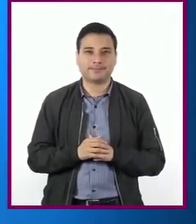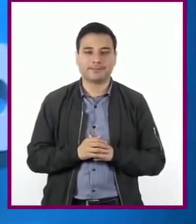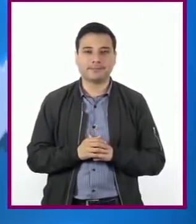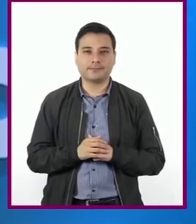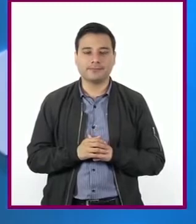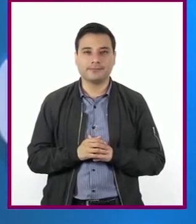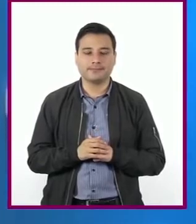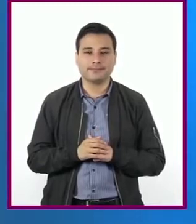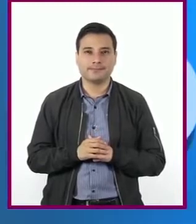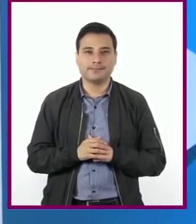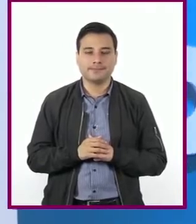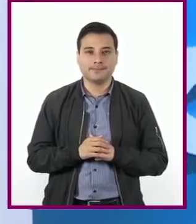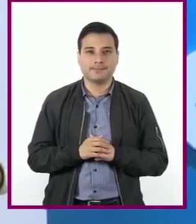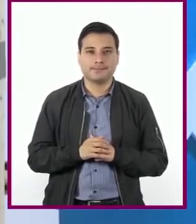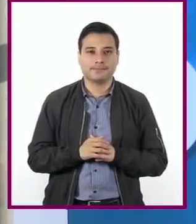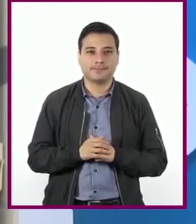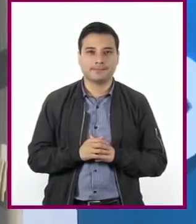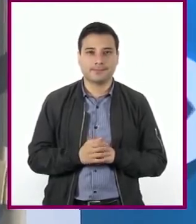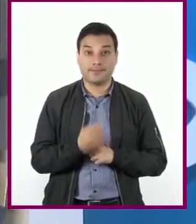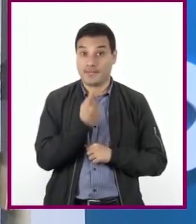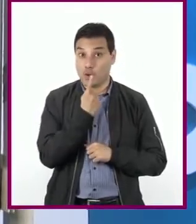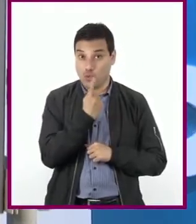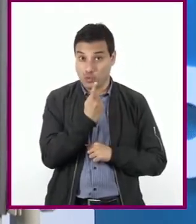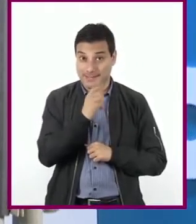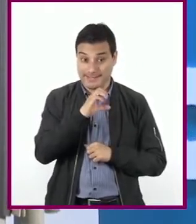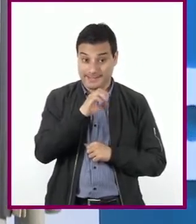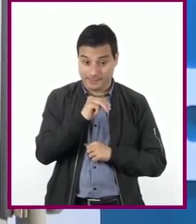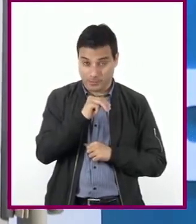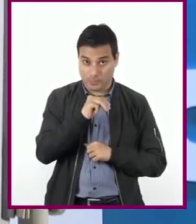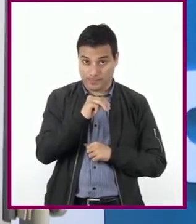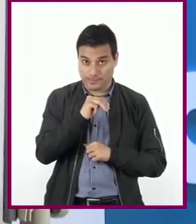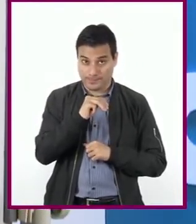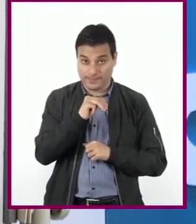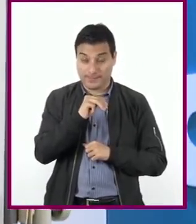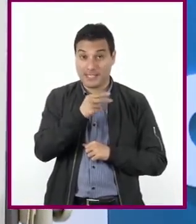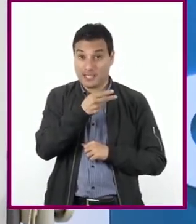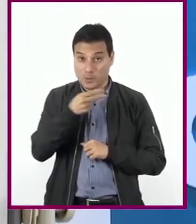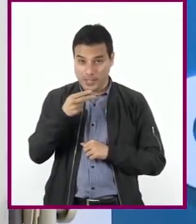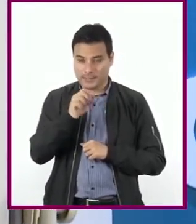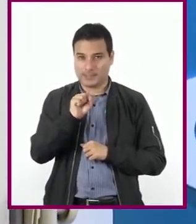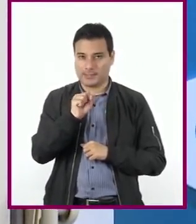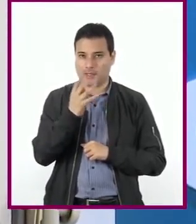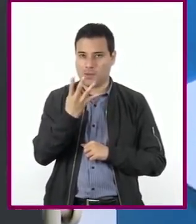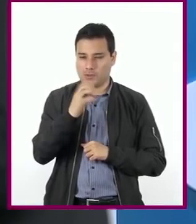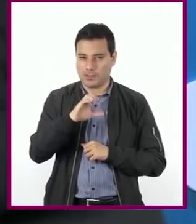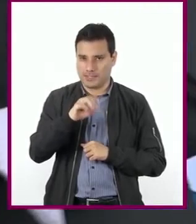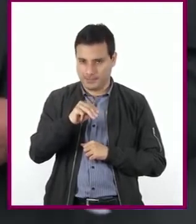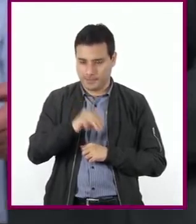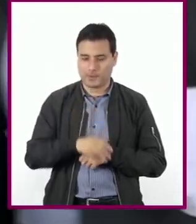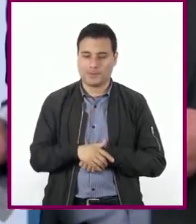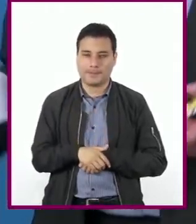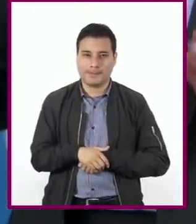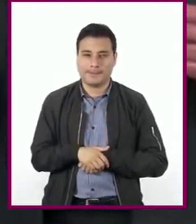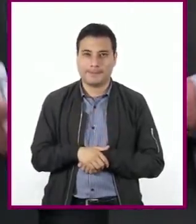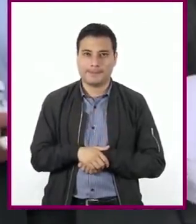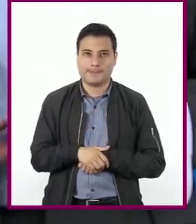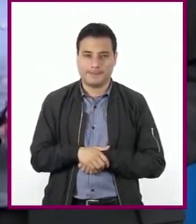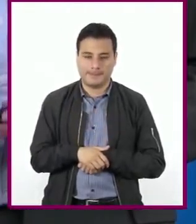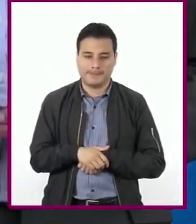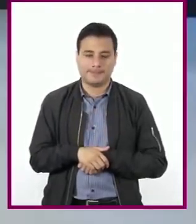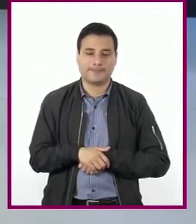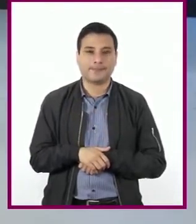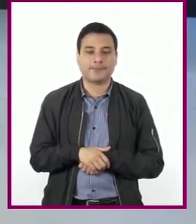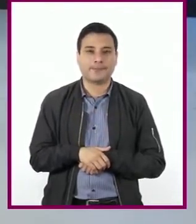reales. Un centímetro es igual a 64 centímetros de un